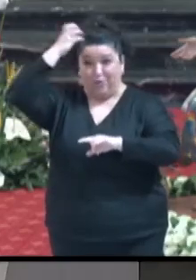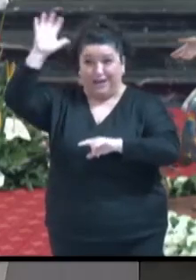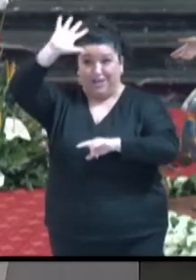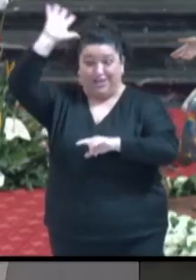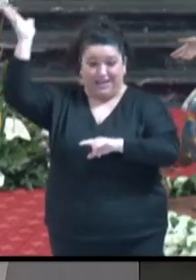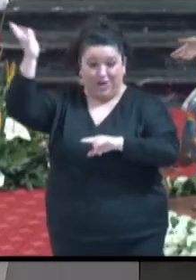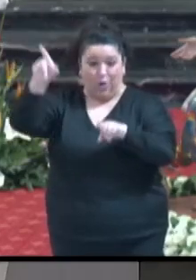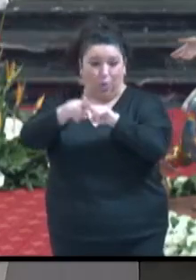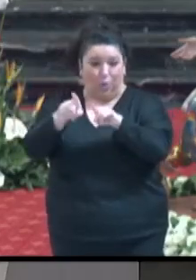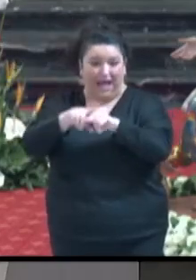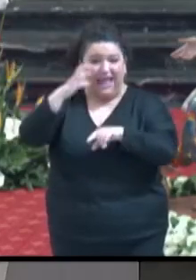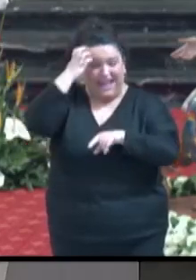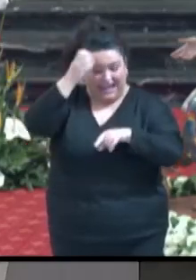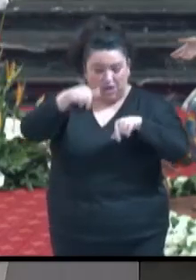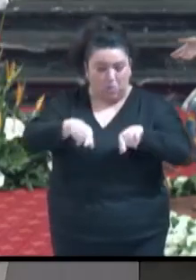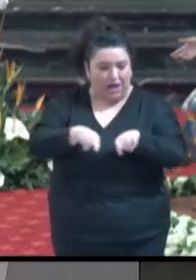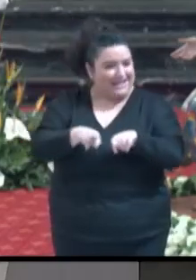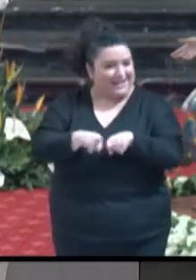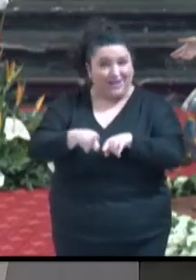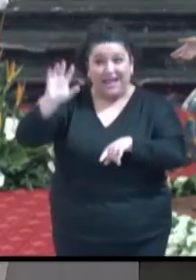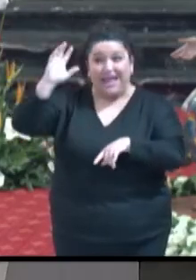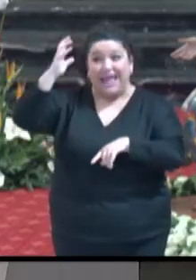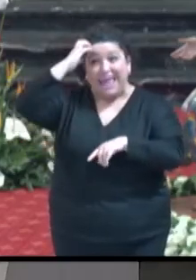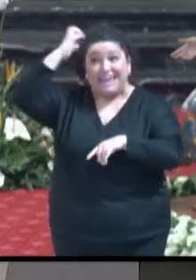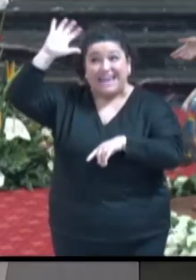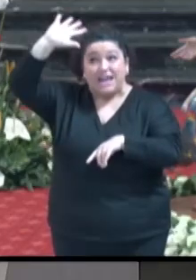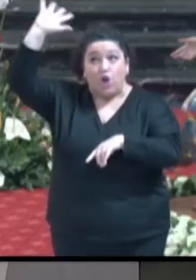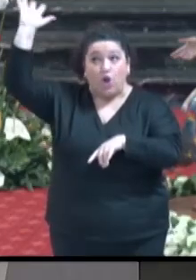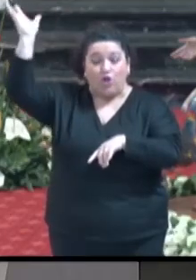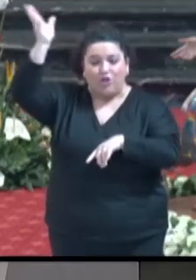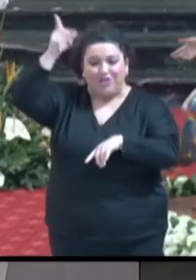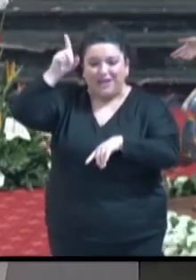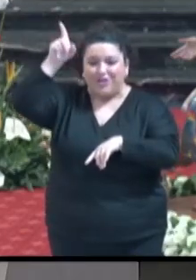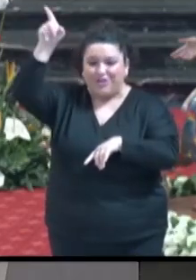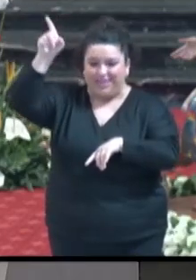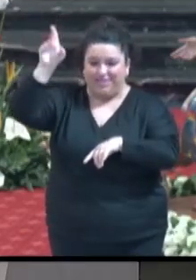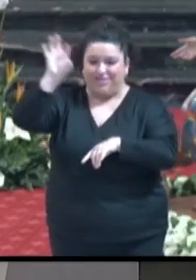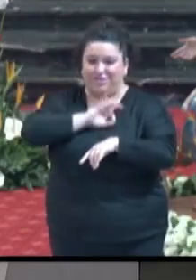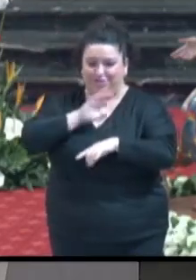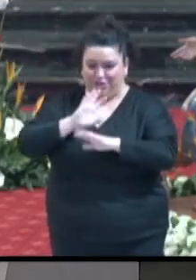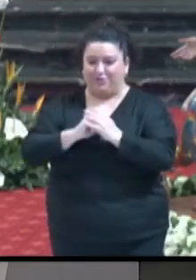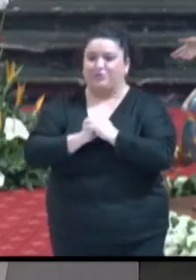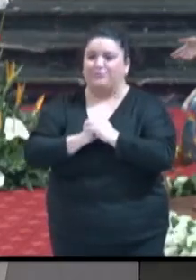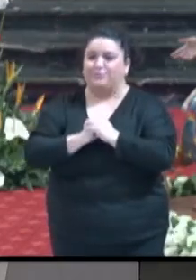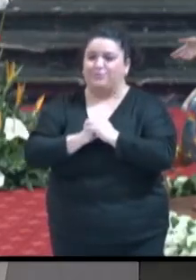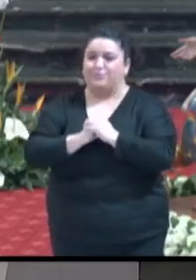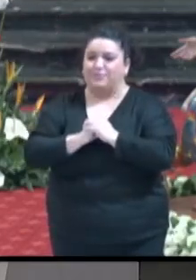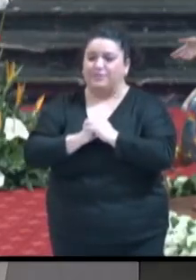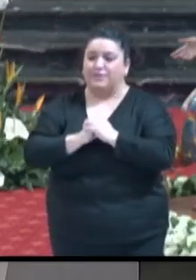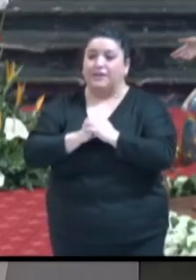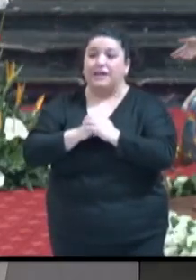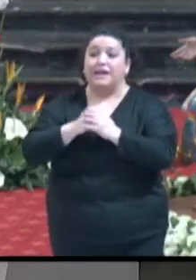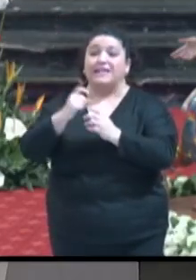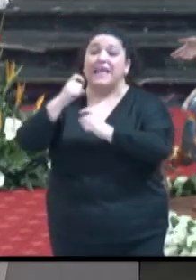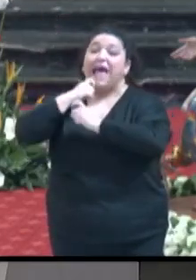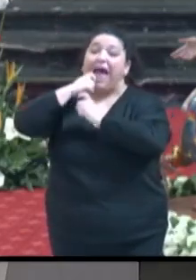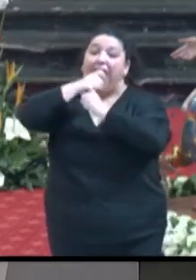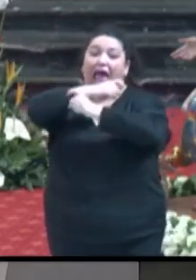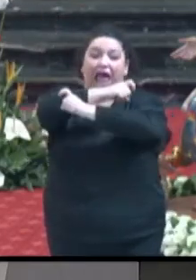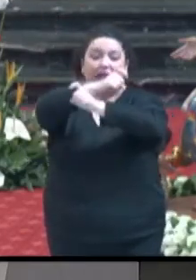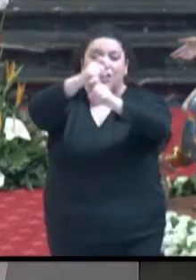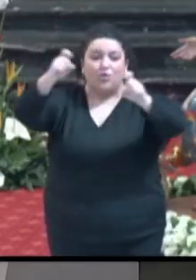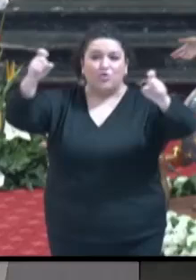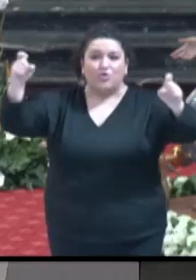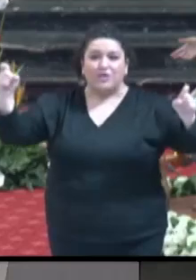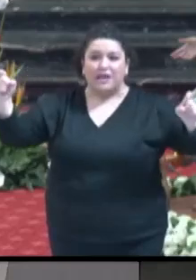la tierra sino que es el reino de Dios que ha sido anunciado y que se cumple En